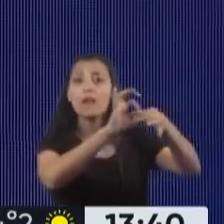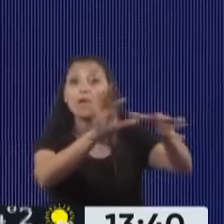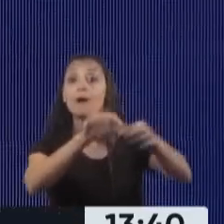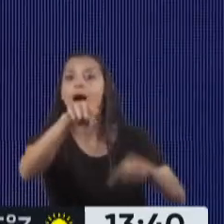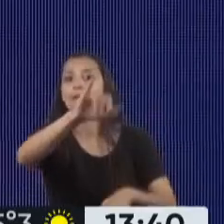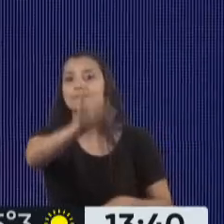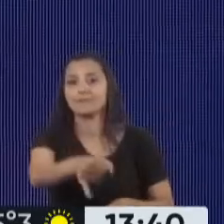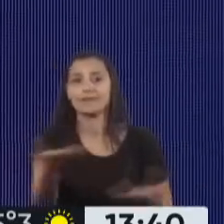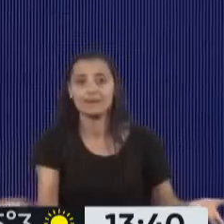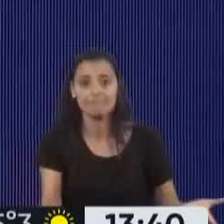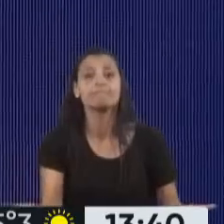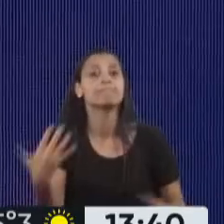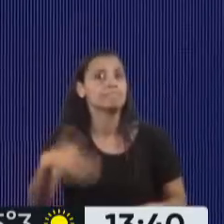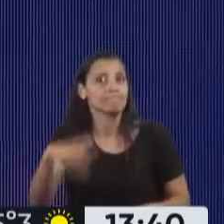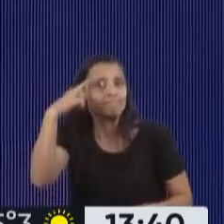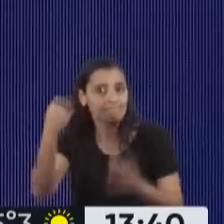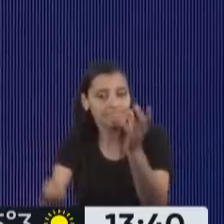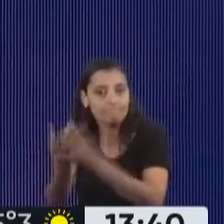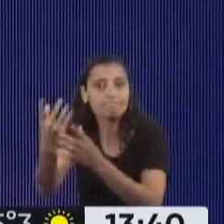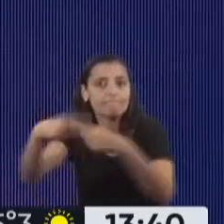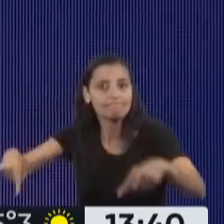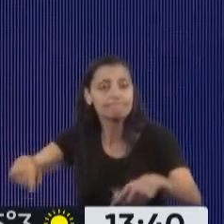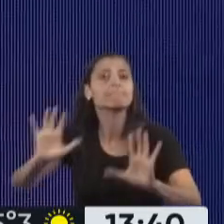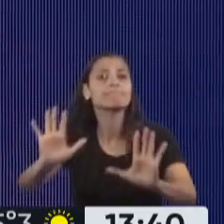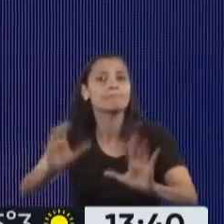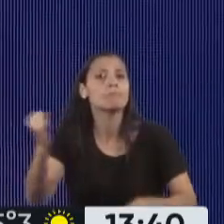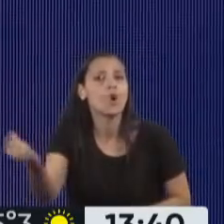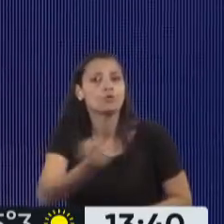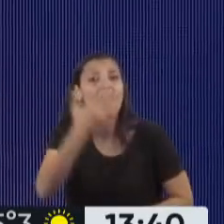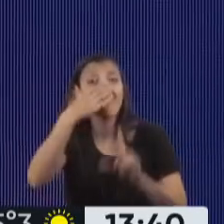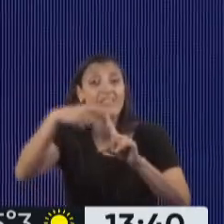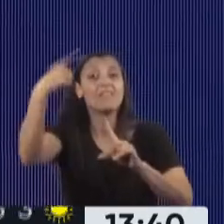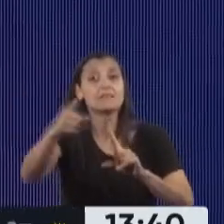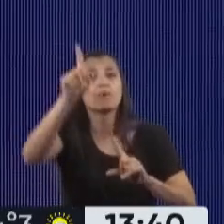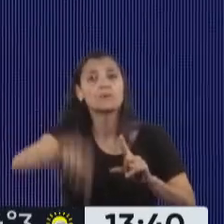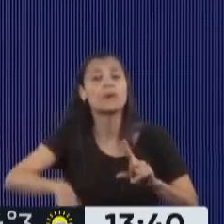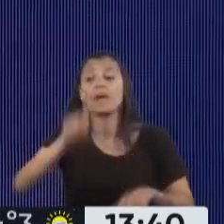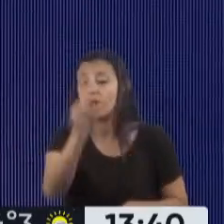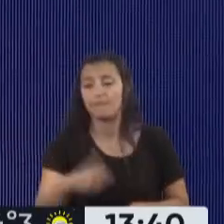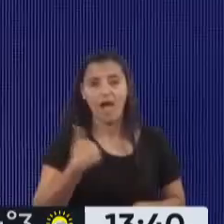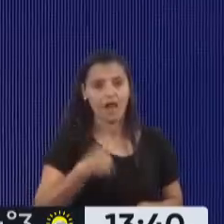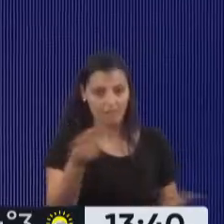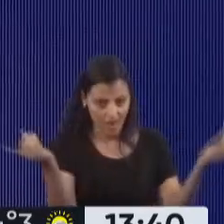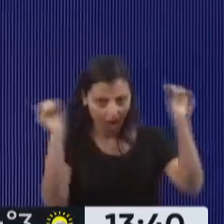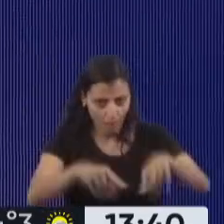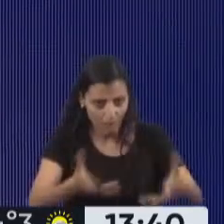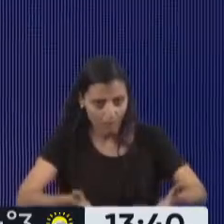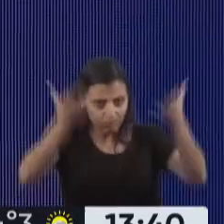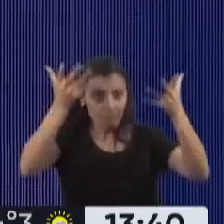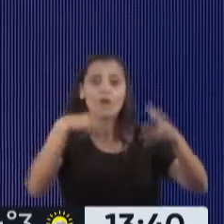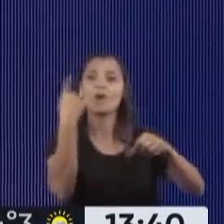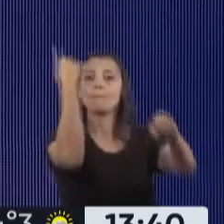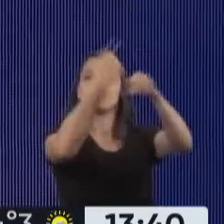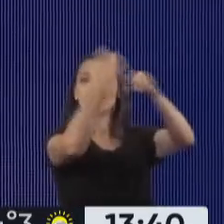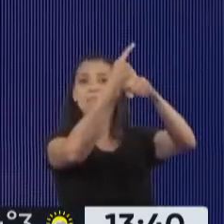lugar Schumpeter y la destrucción creativa, que es lo que después nos va a hacer crecer cuando estemos en la vanguardia.